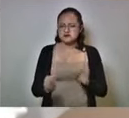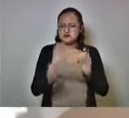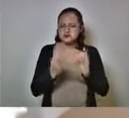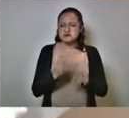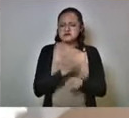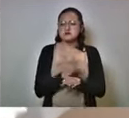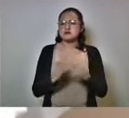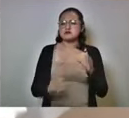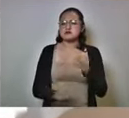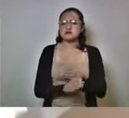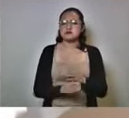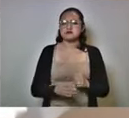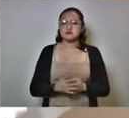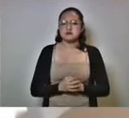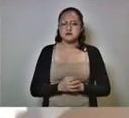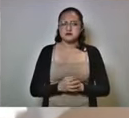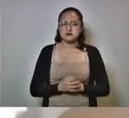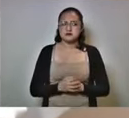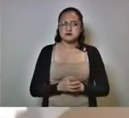las cosas.